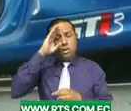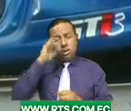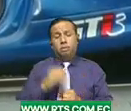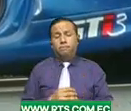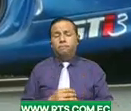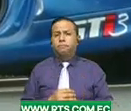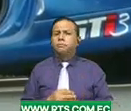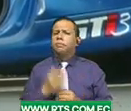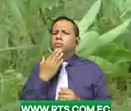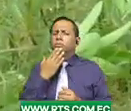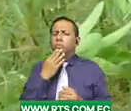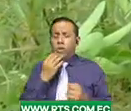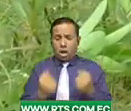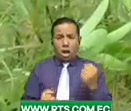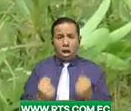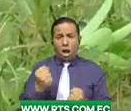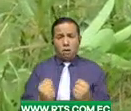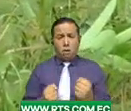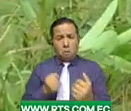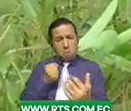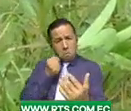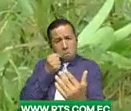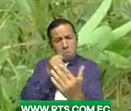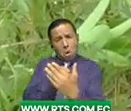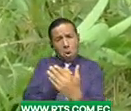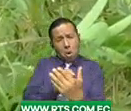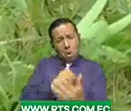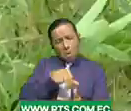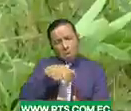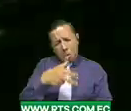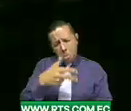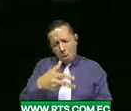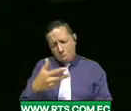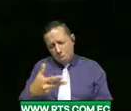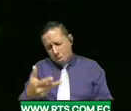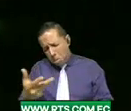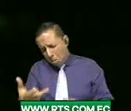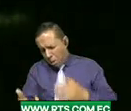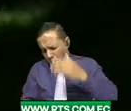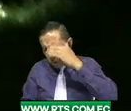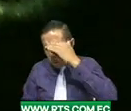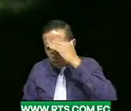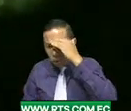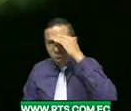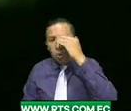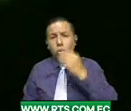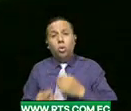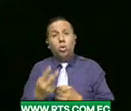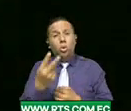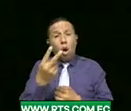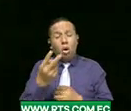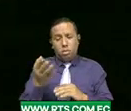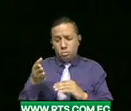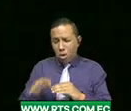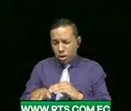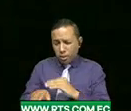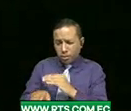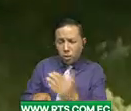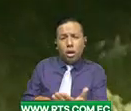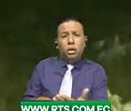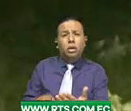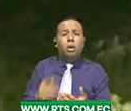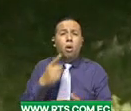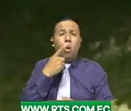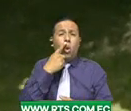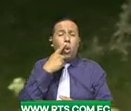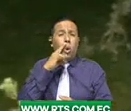Después de chocar de manera frontal y rodar por un barranco de 100 metros, las consecuencias fueron fatales. Dos de los tres ocupantes fallecieron, uno de ellos un pequeño de